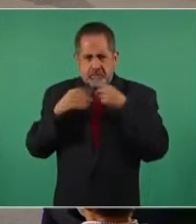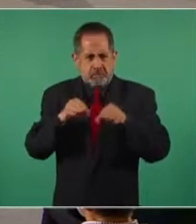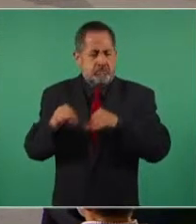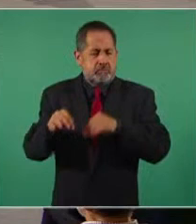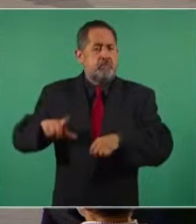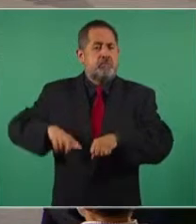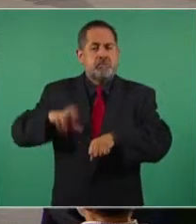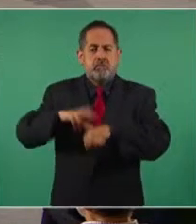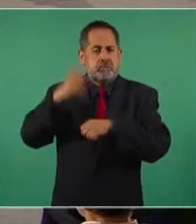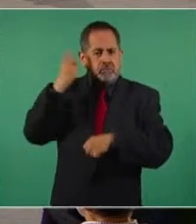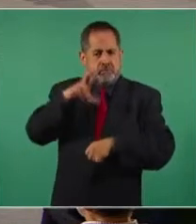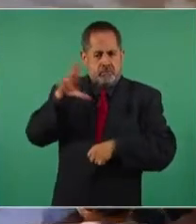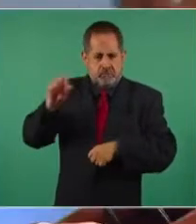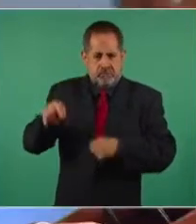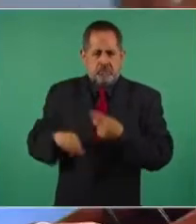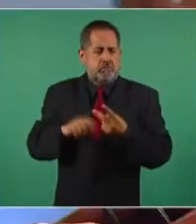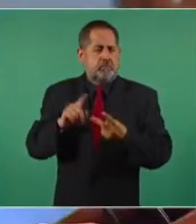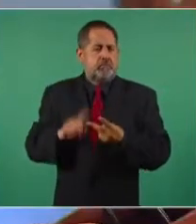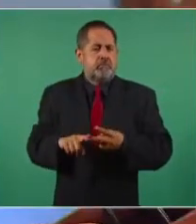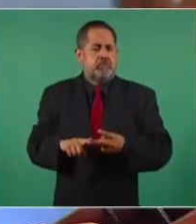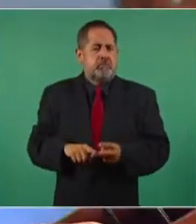gobernador de quintana roo